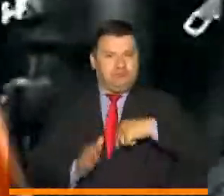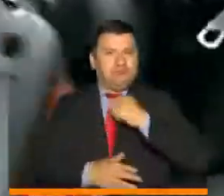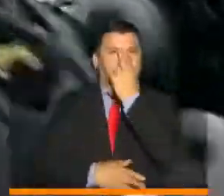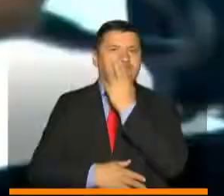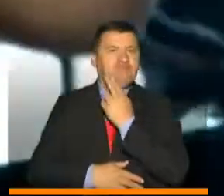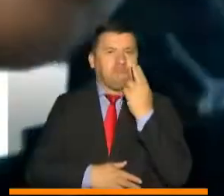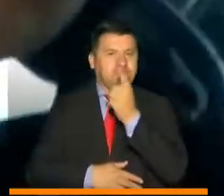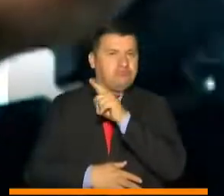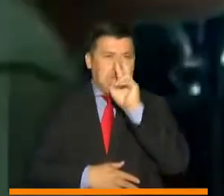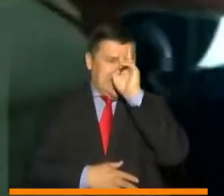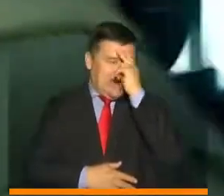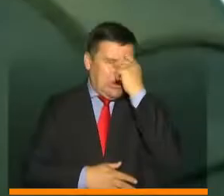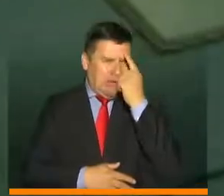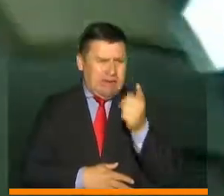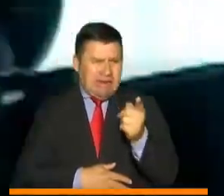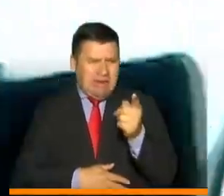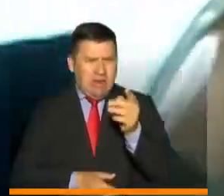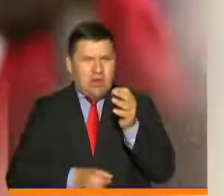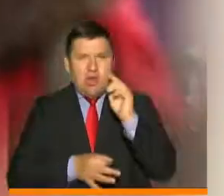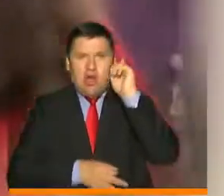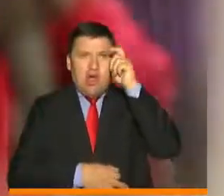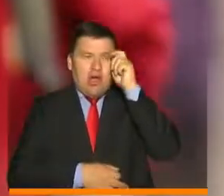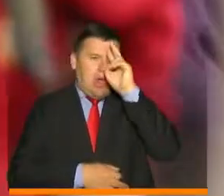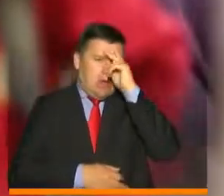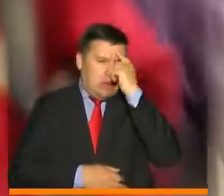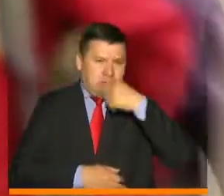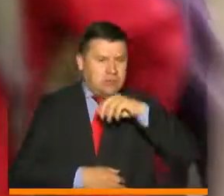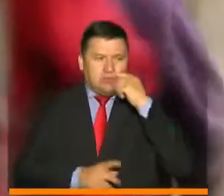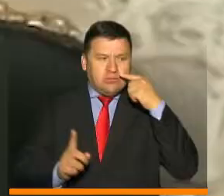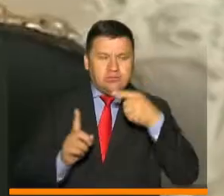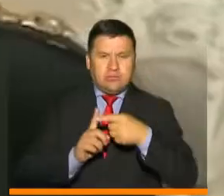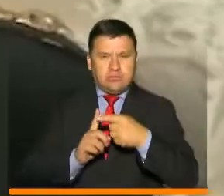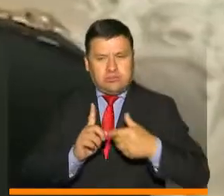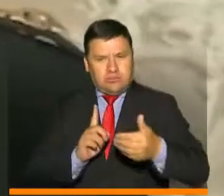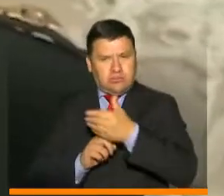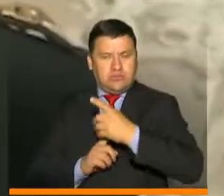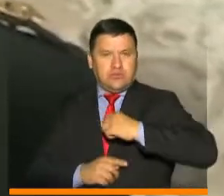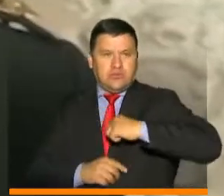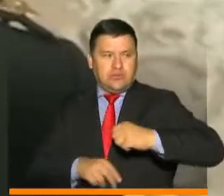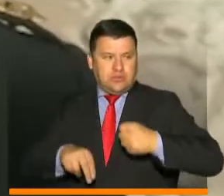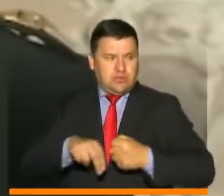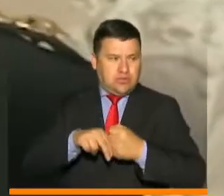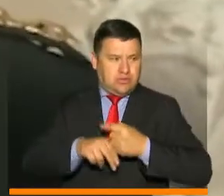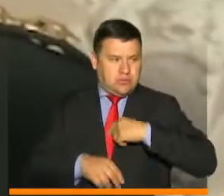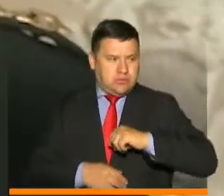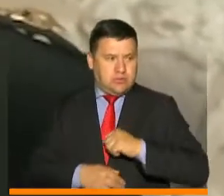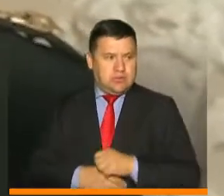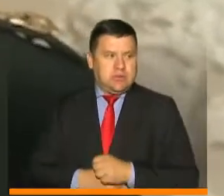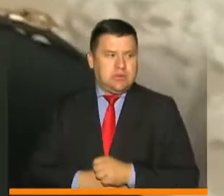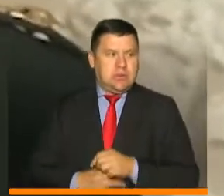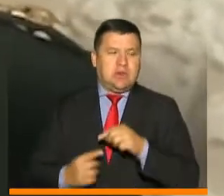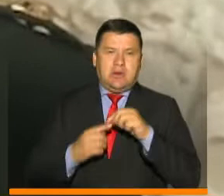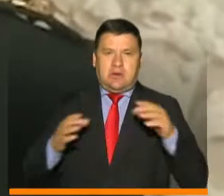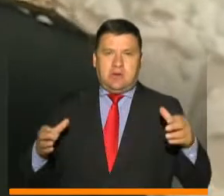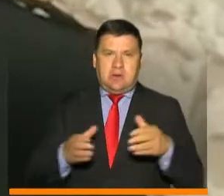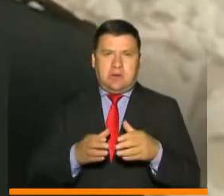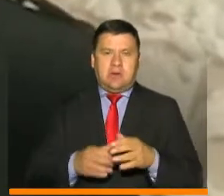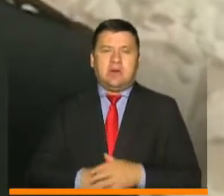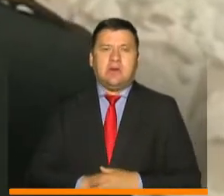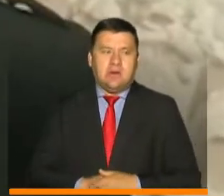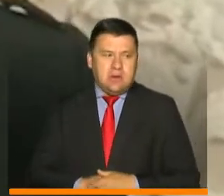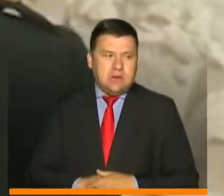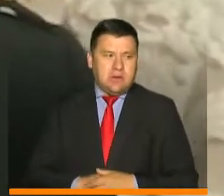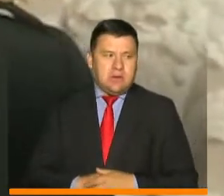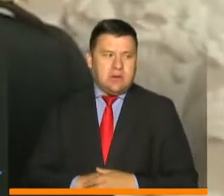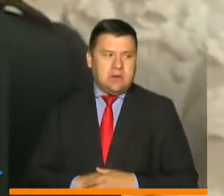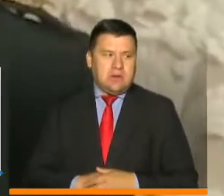compromiso inequívoco de nuestro gobierno nacional. No solamente tutela los derechos de las mujeres como sujetos especiales de protección,